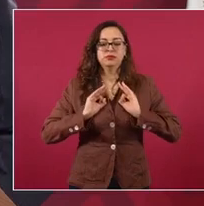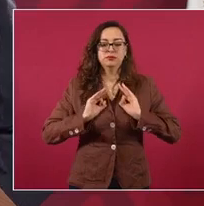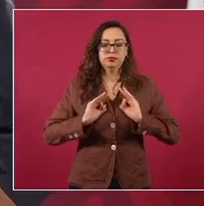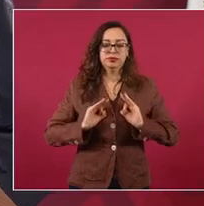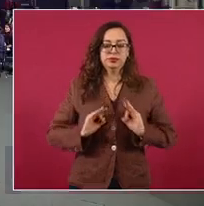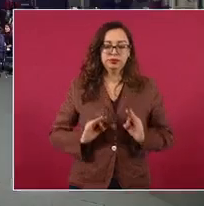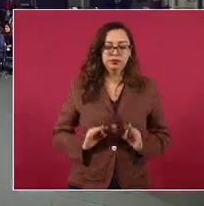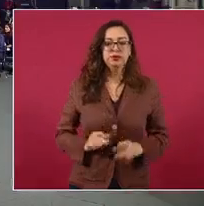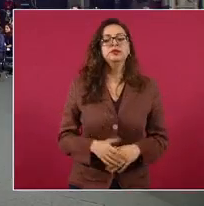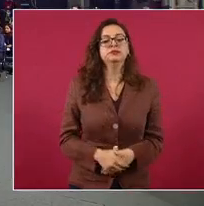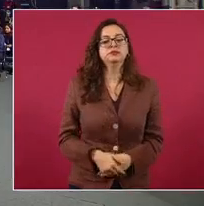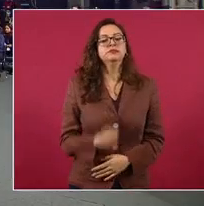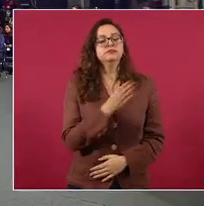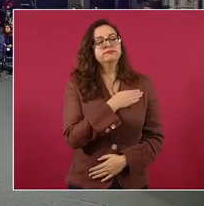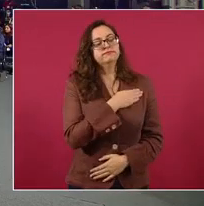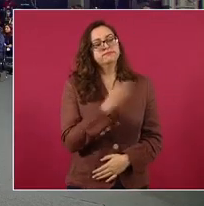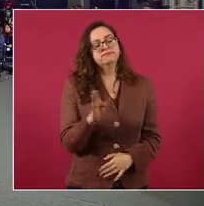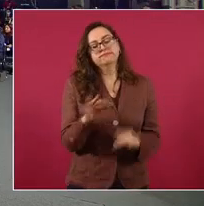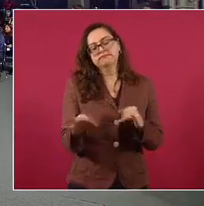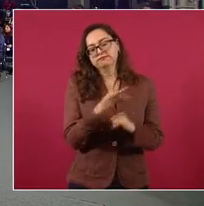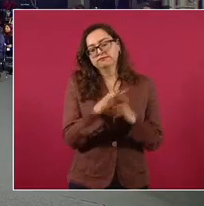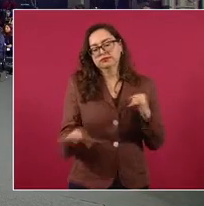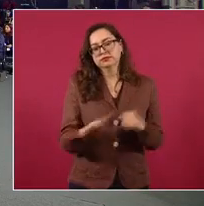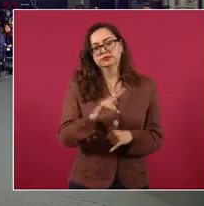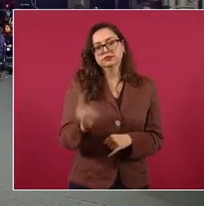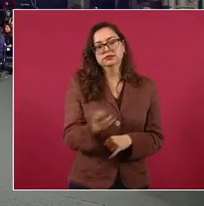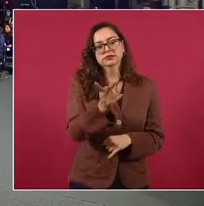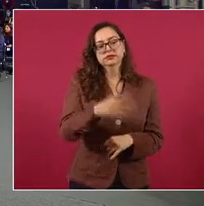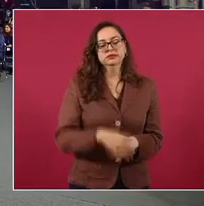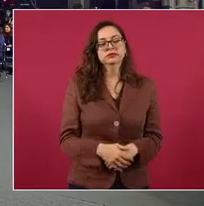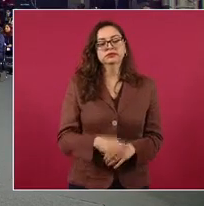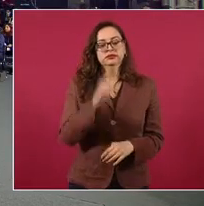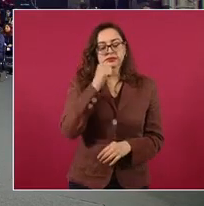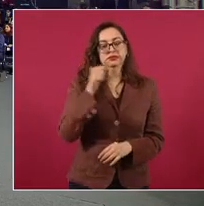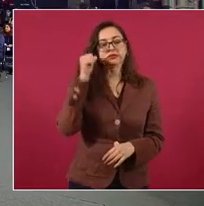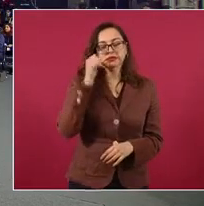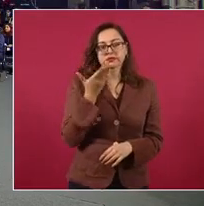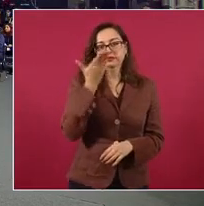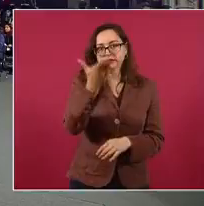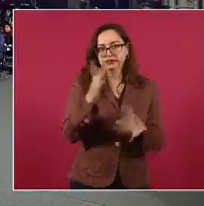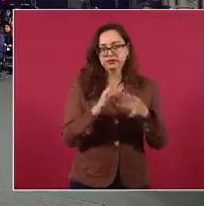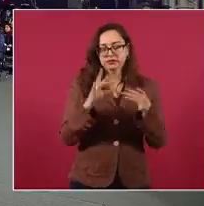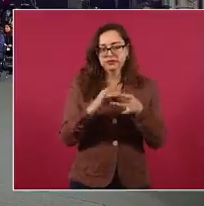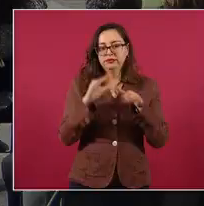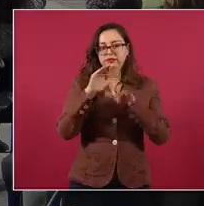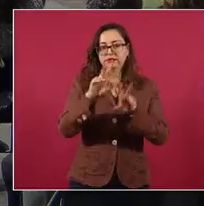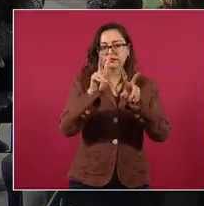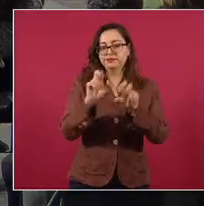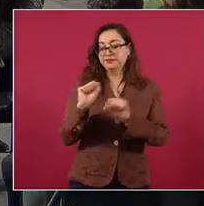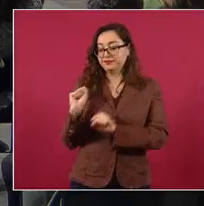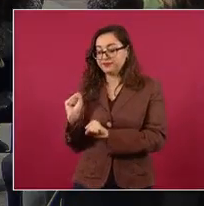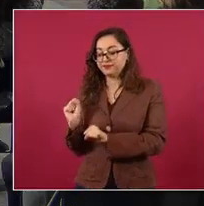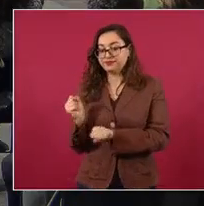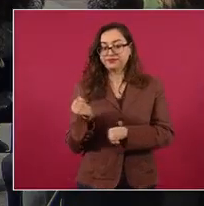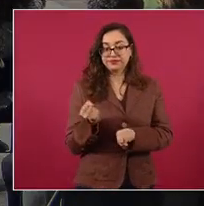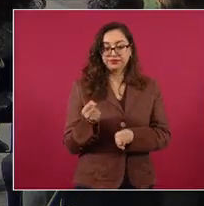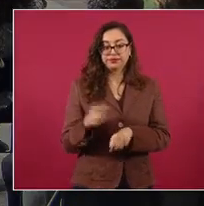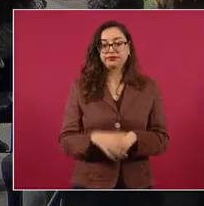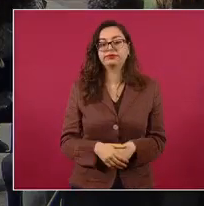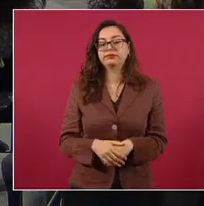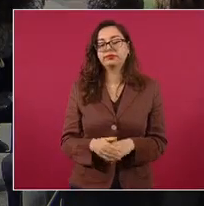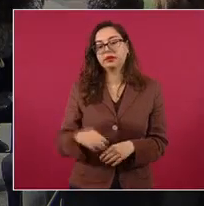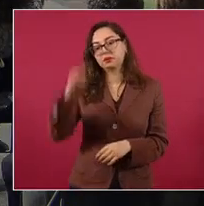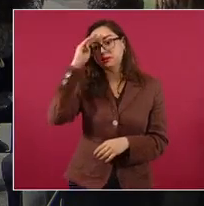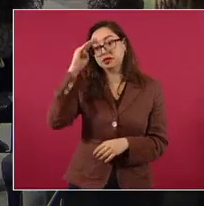Bueno, por último, presidente, ayer que habló de béisbol, no le quiero hacer esta pregunta. ¿Qué prefiere, americana o